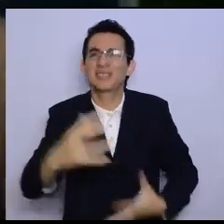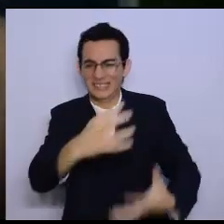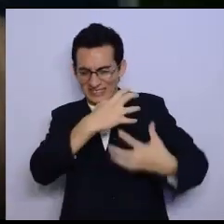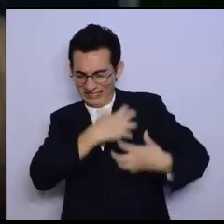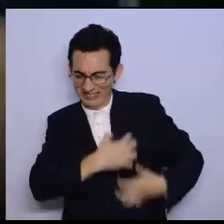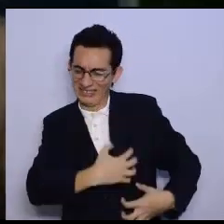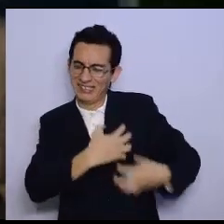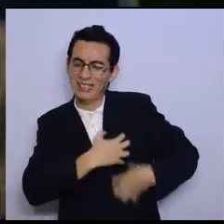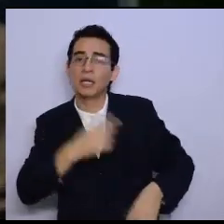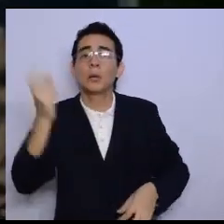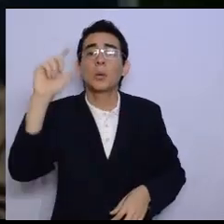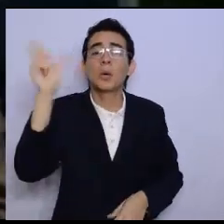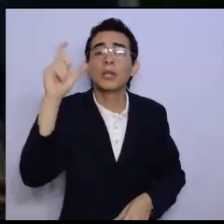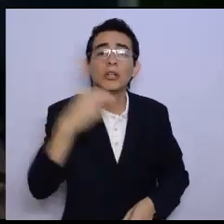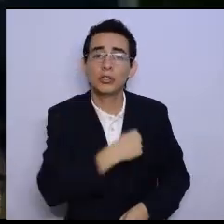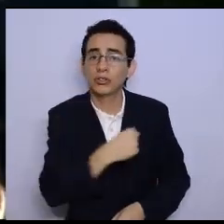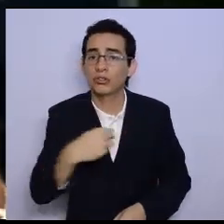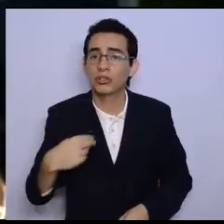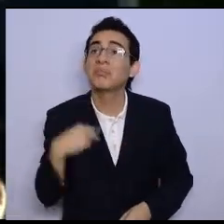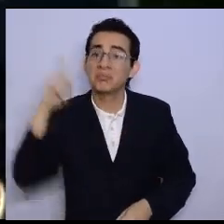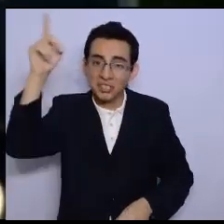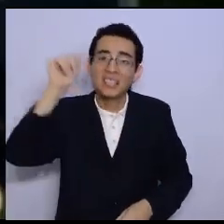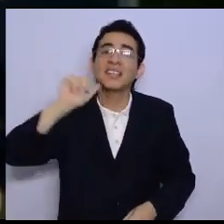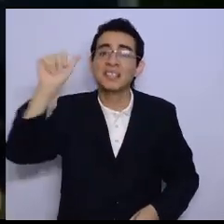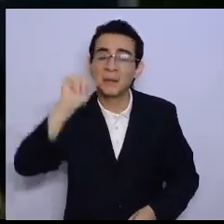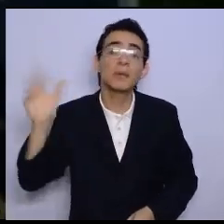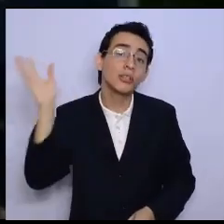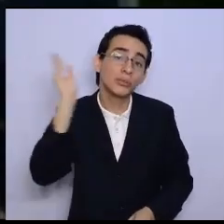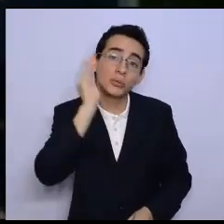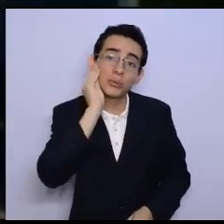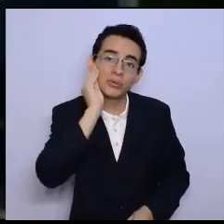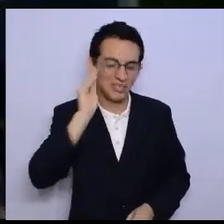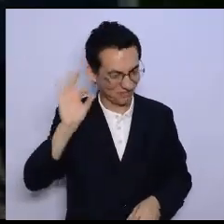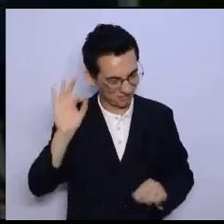oye cuando clamamos, Él nos escucha perfectamente.